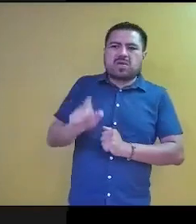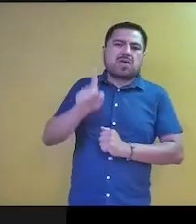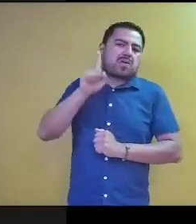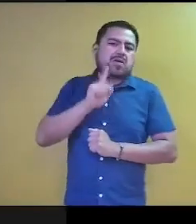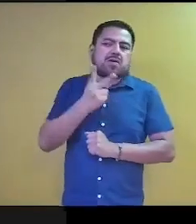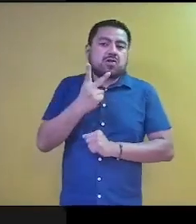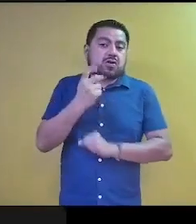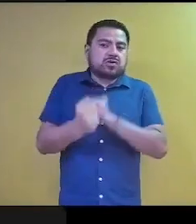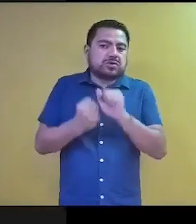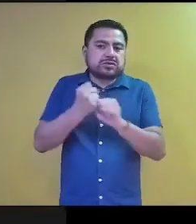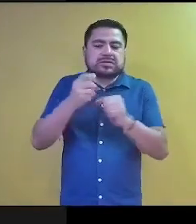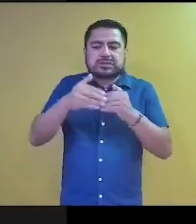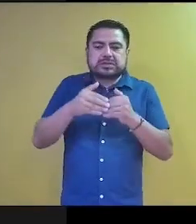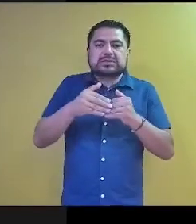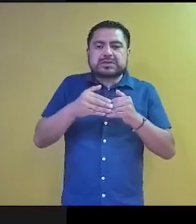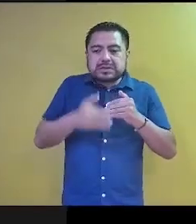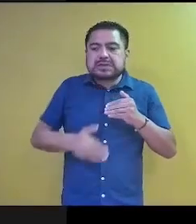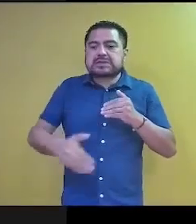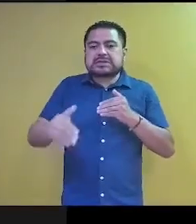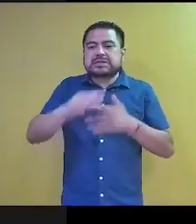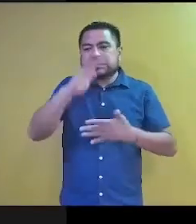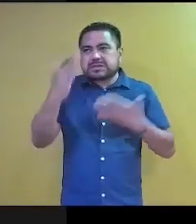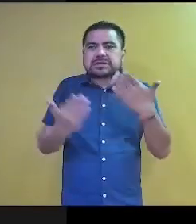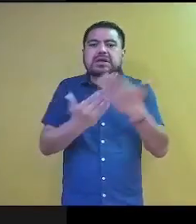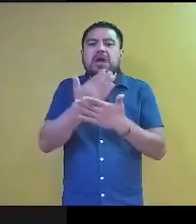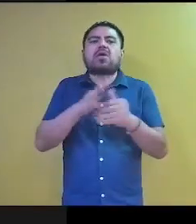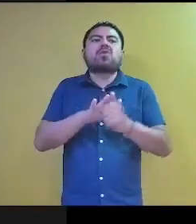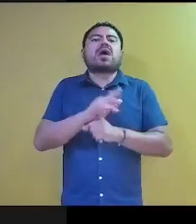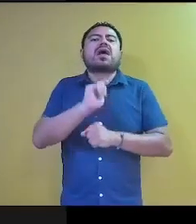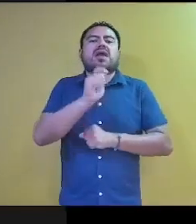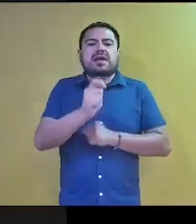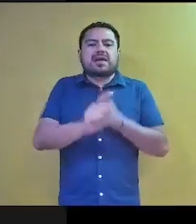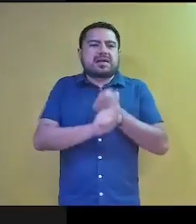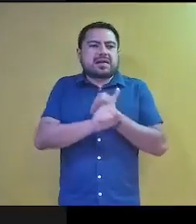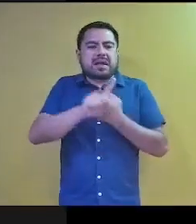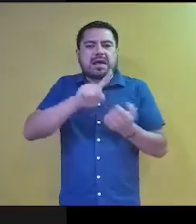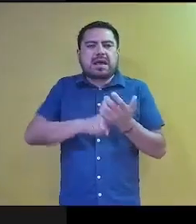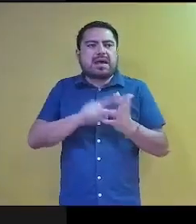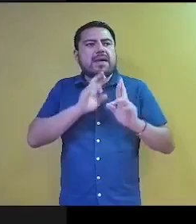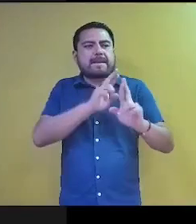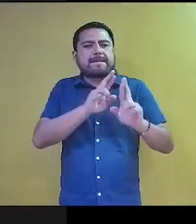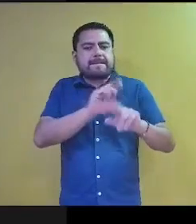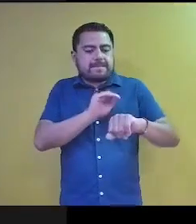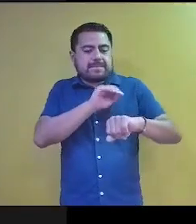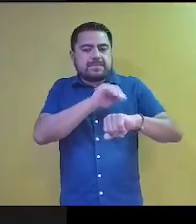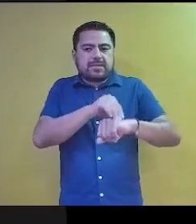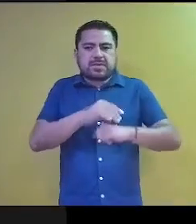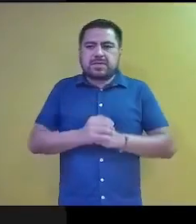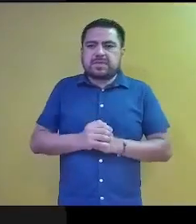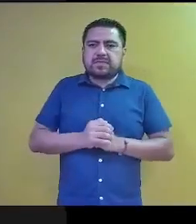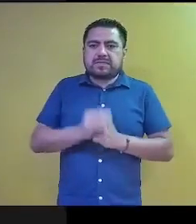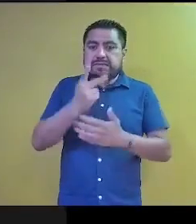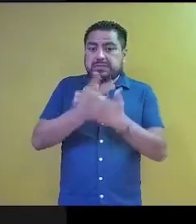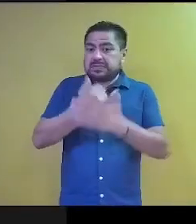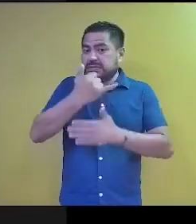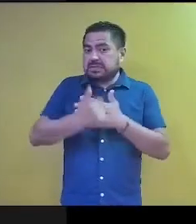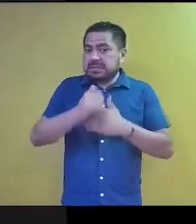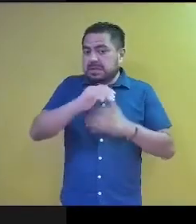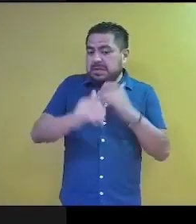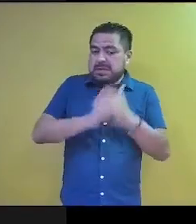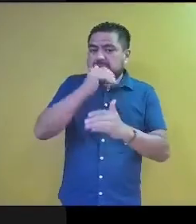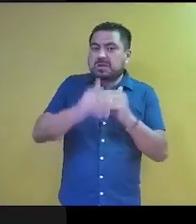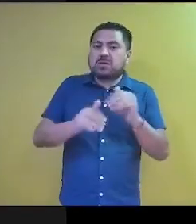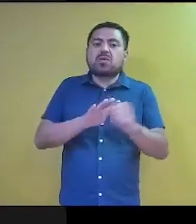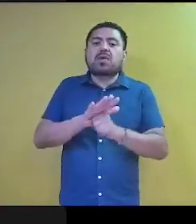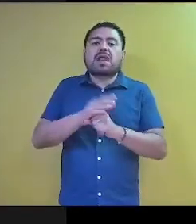2 años, contados a partir del día siguiente a que la presente resolución cause ejecutoria. En el proyecto concluye con los